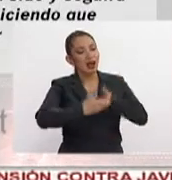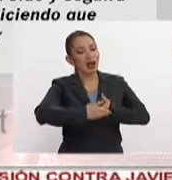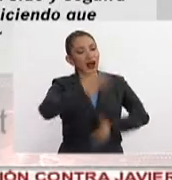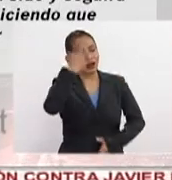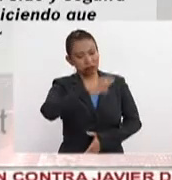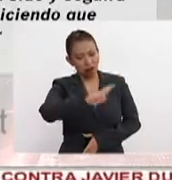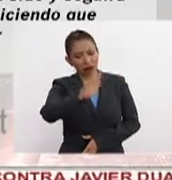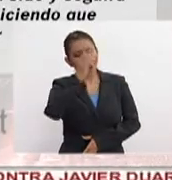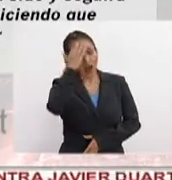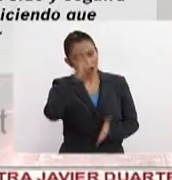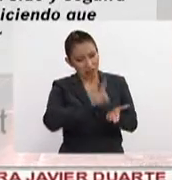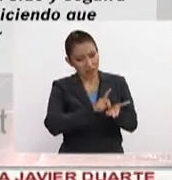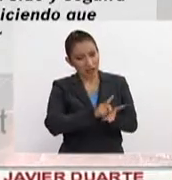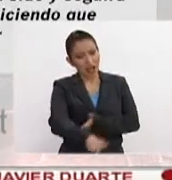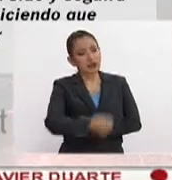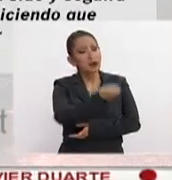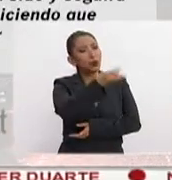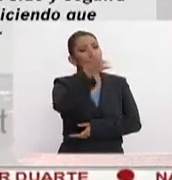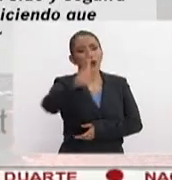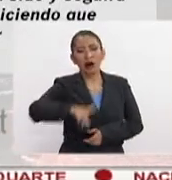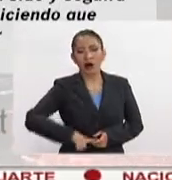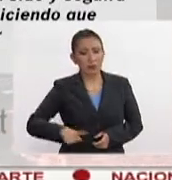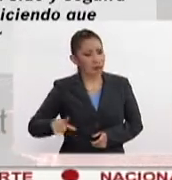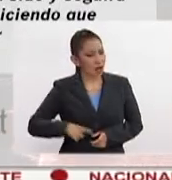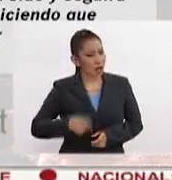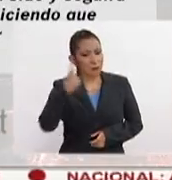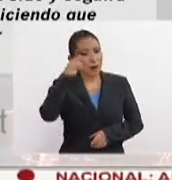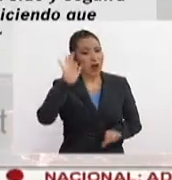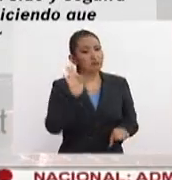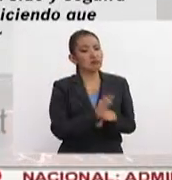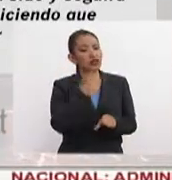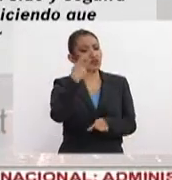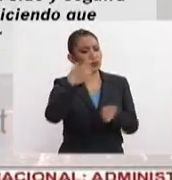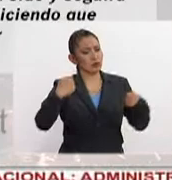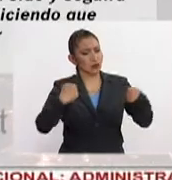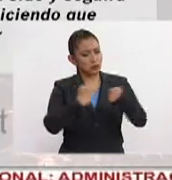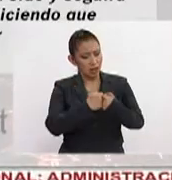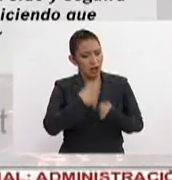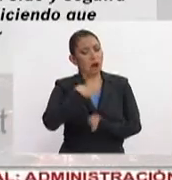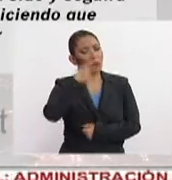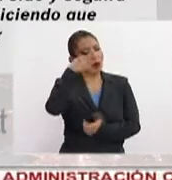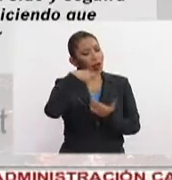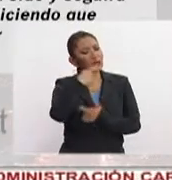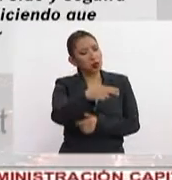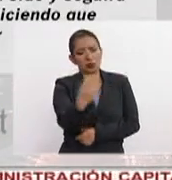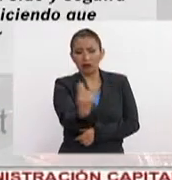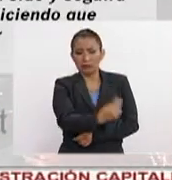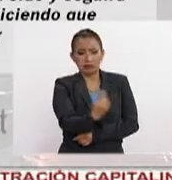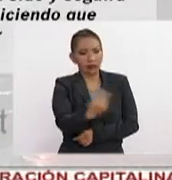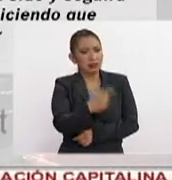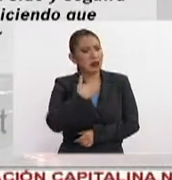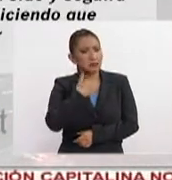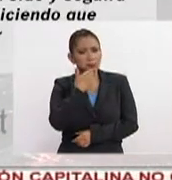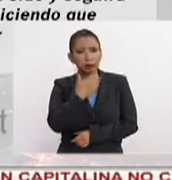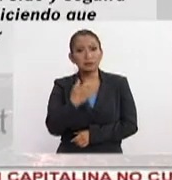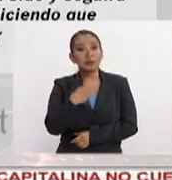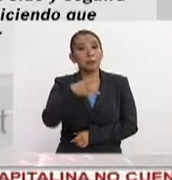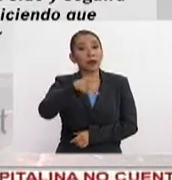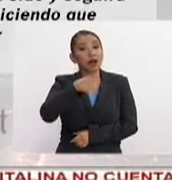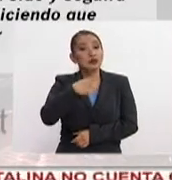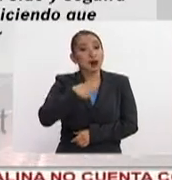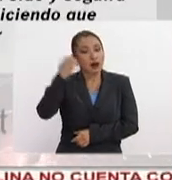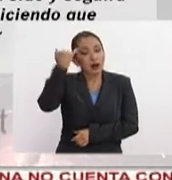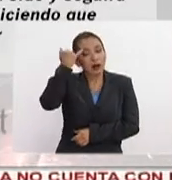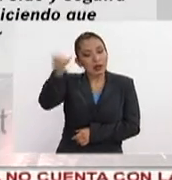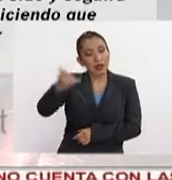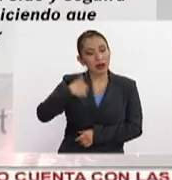He reconocido el derecho que tiene cualquier gobierno para proteger sus fronteras como lo considere necesario y conveniente, pero mi